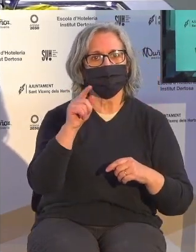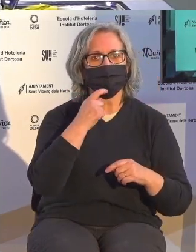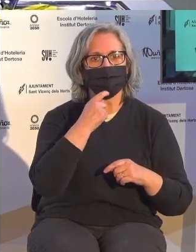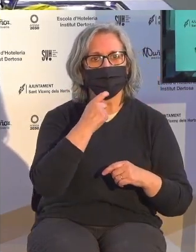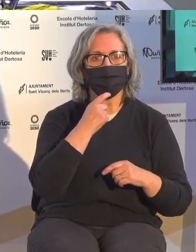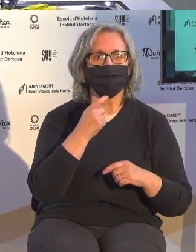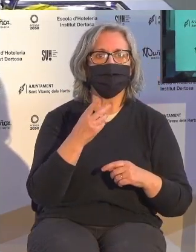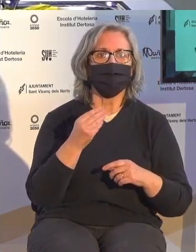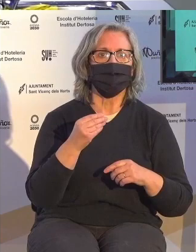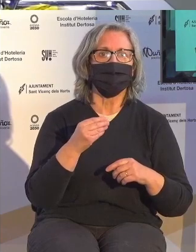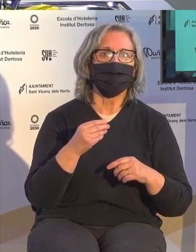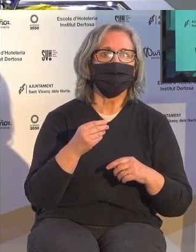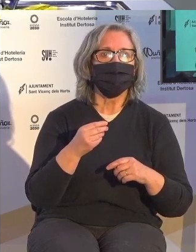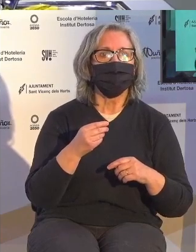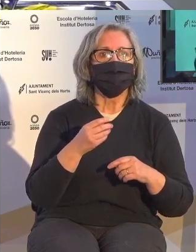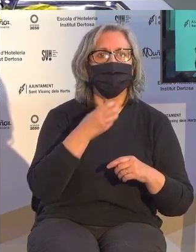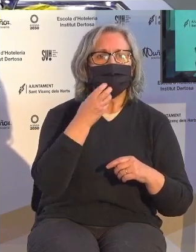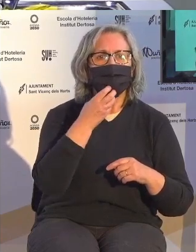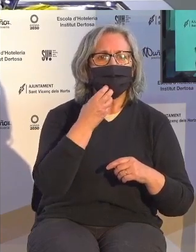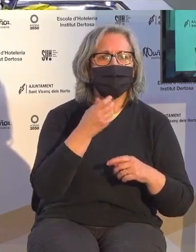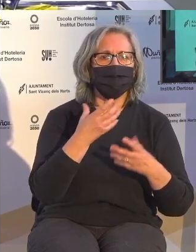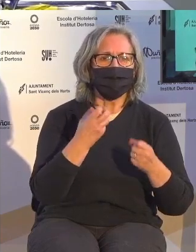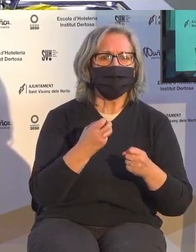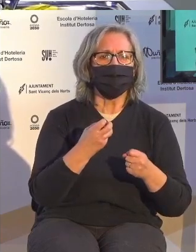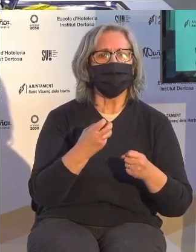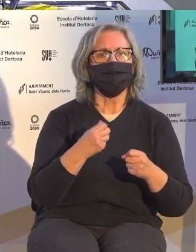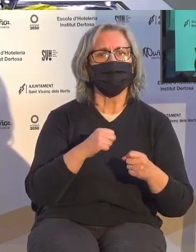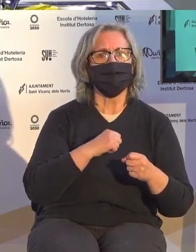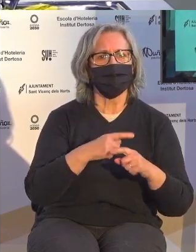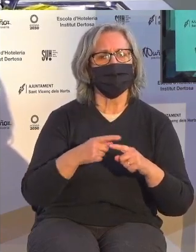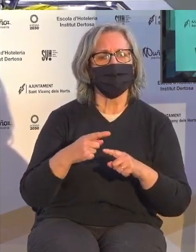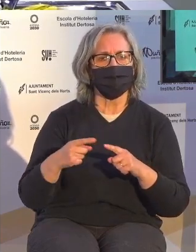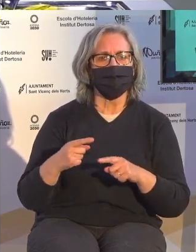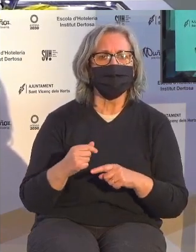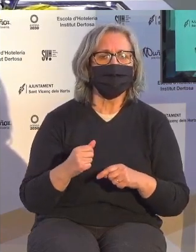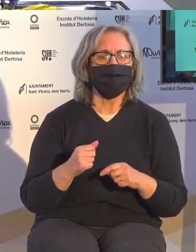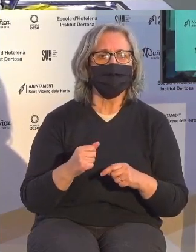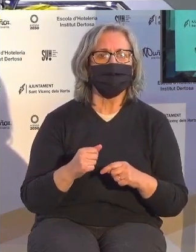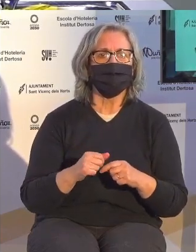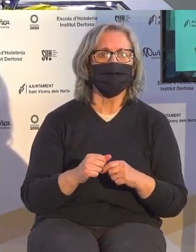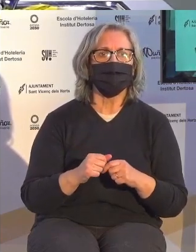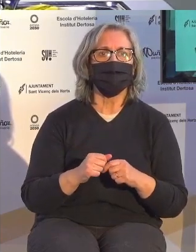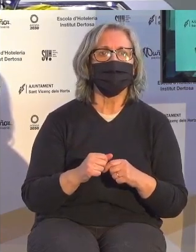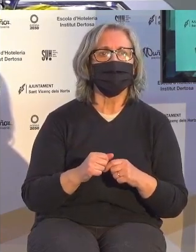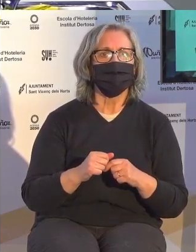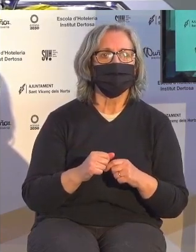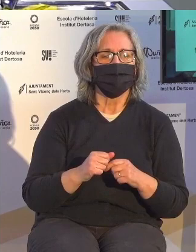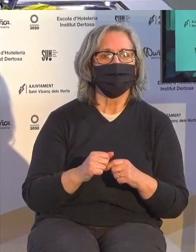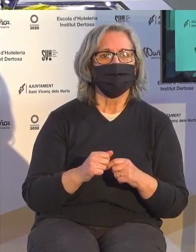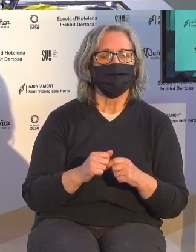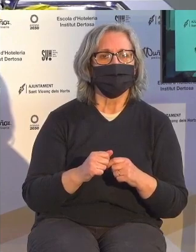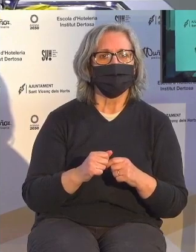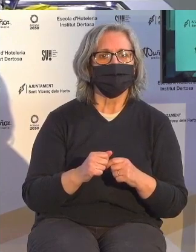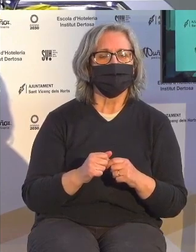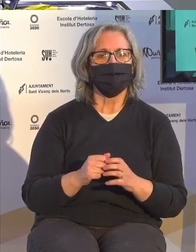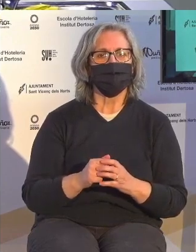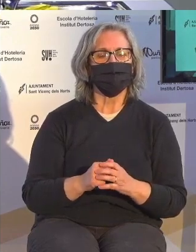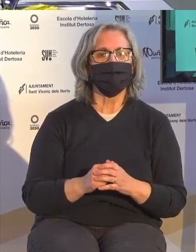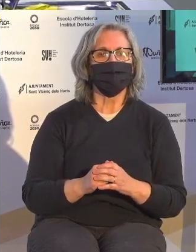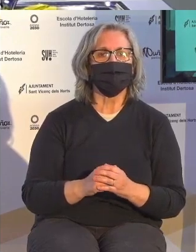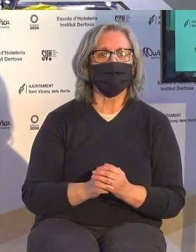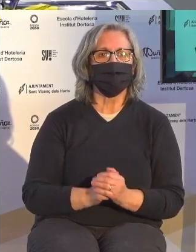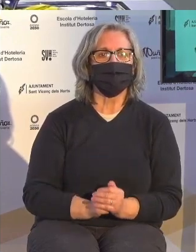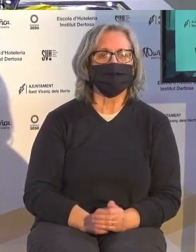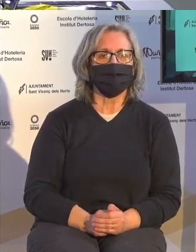tenemos así una floresta muy rica muy muy rica que tenemos unas estaciones de verdes en algunas